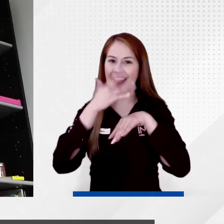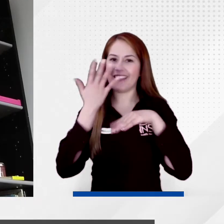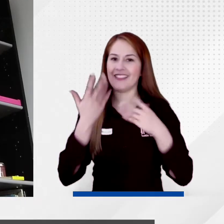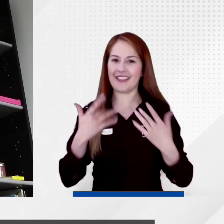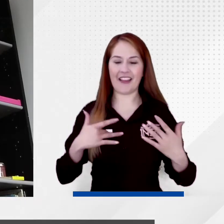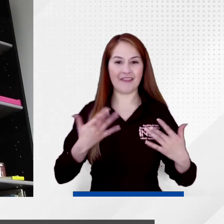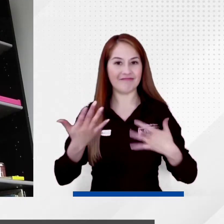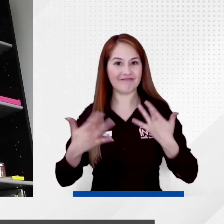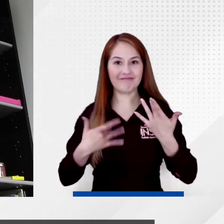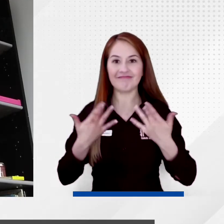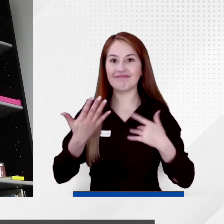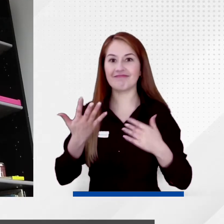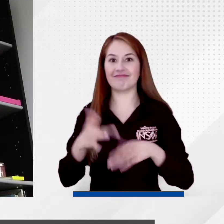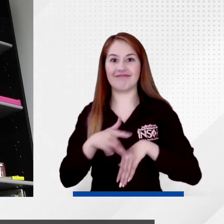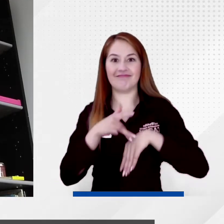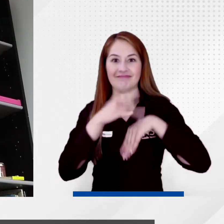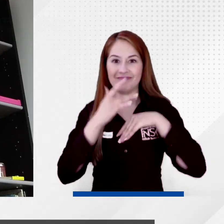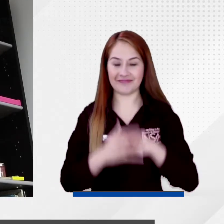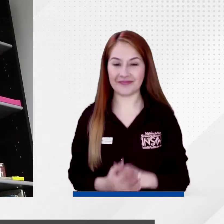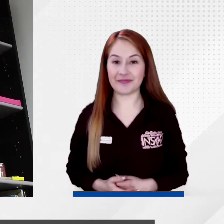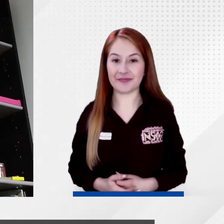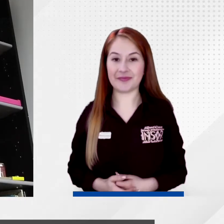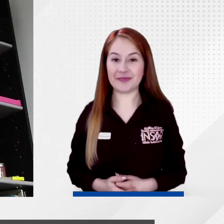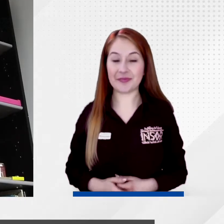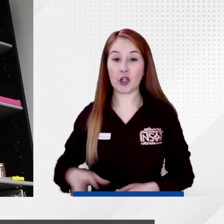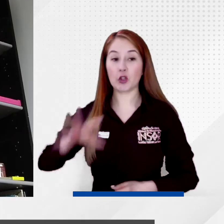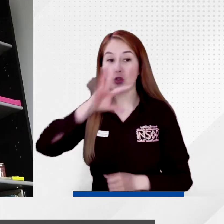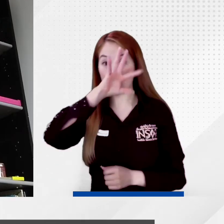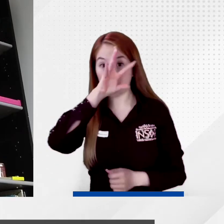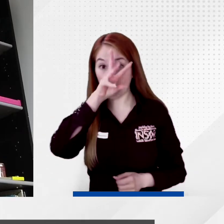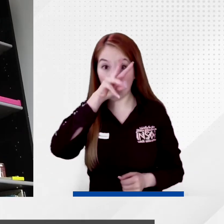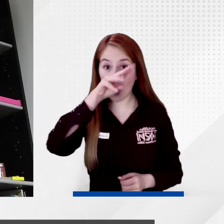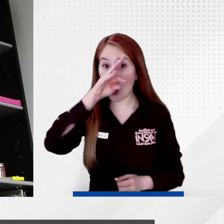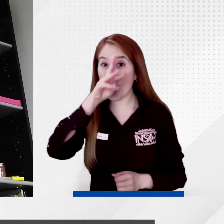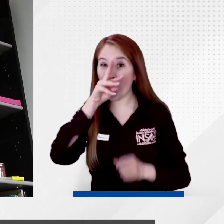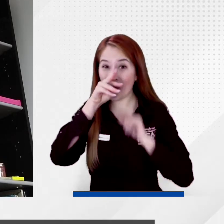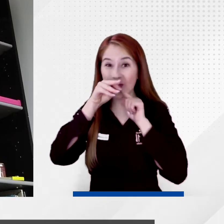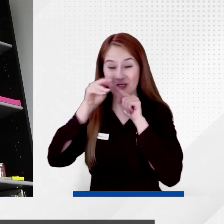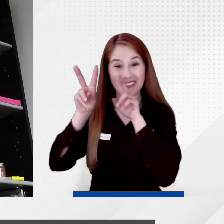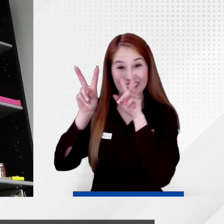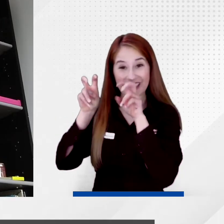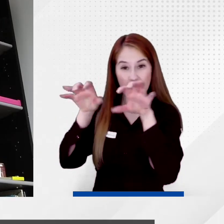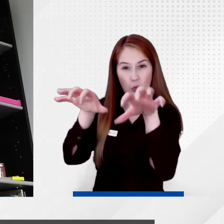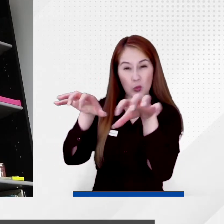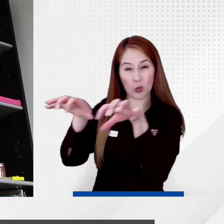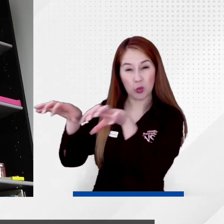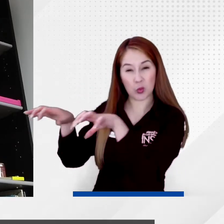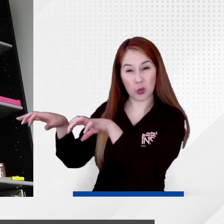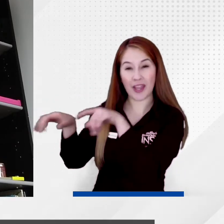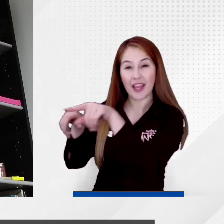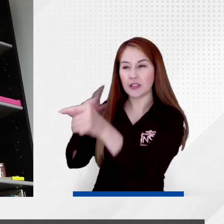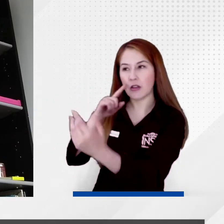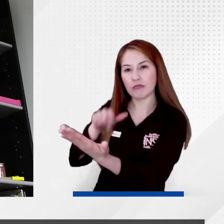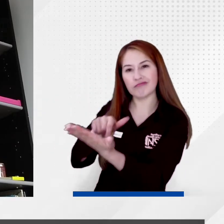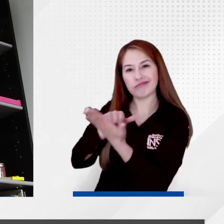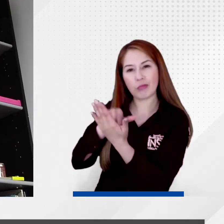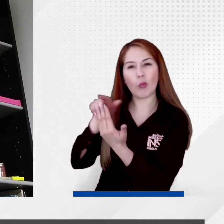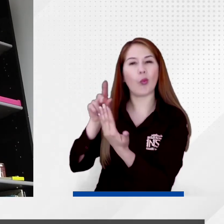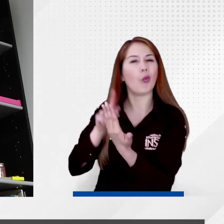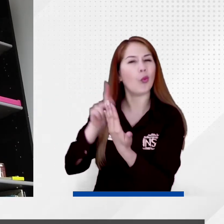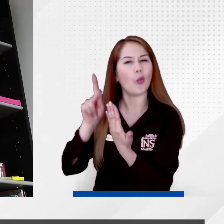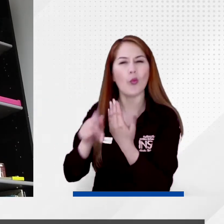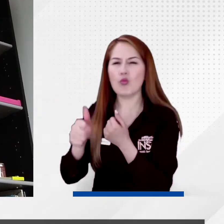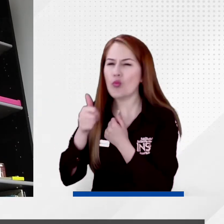teatro, ¿cierto? Entonces, Los Topos permea su devenir escénico con una vocación social.